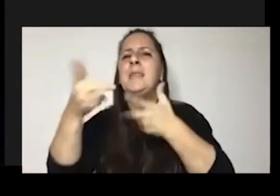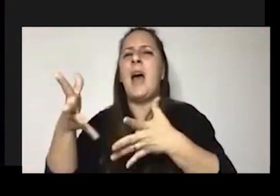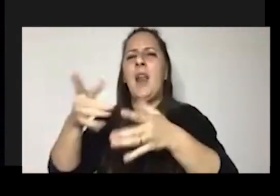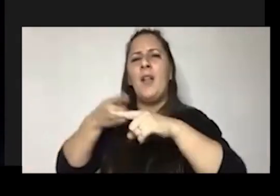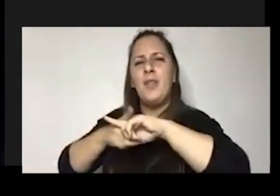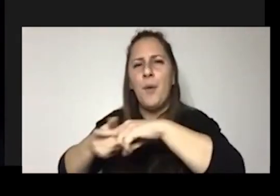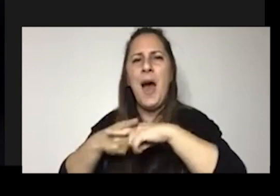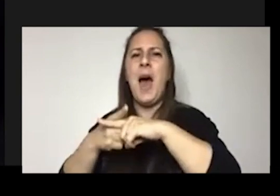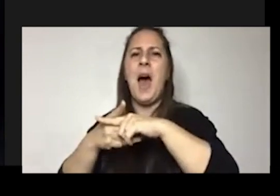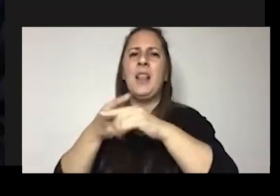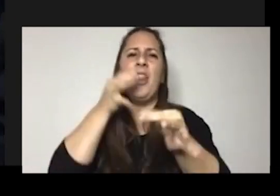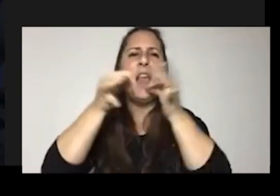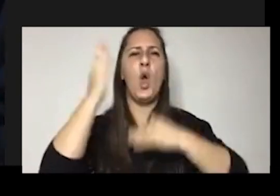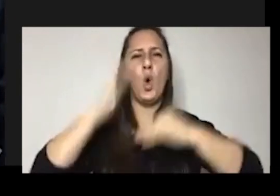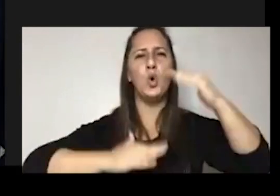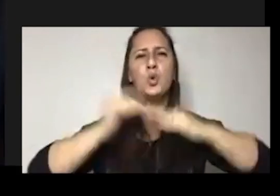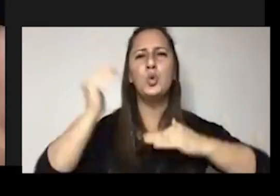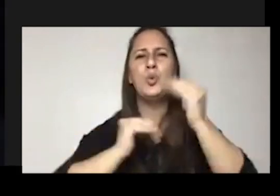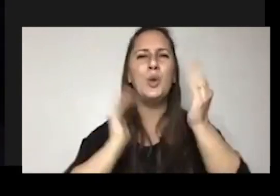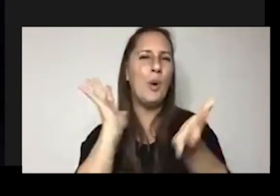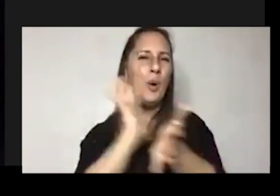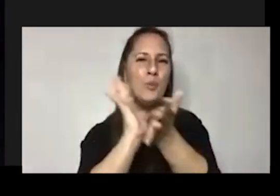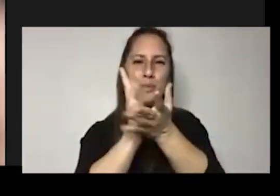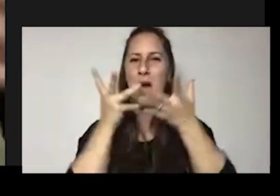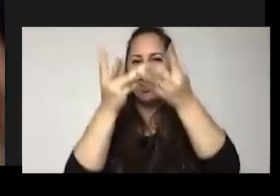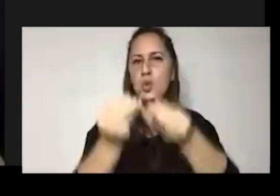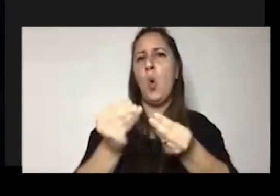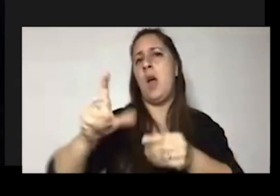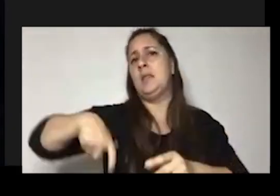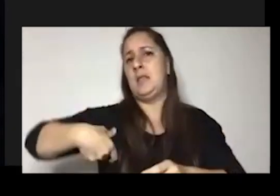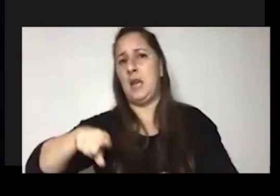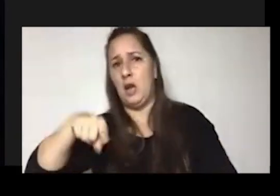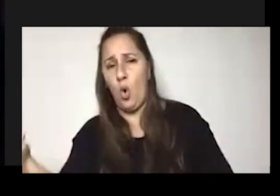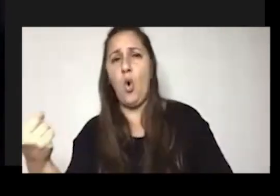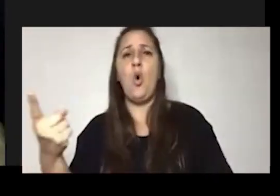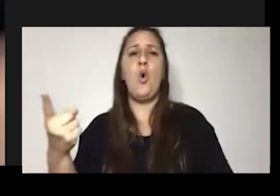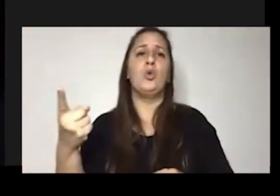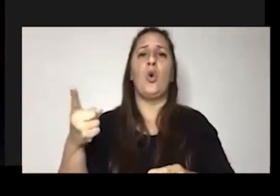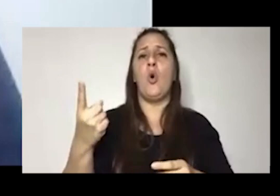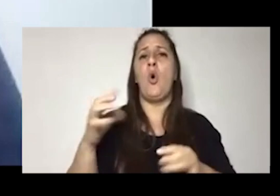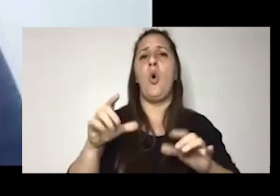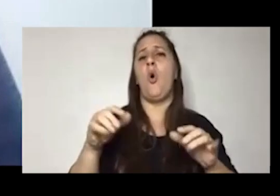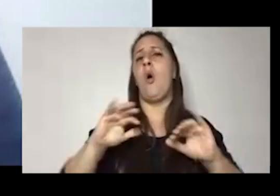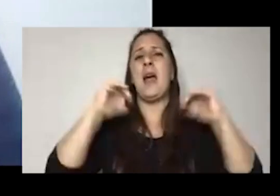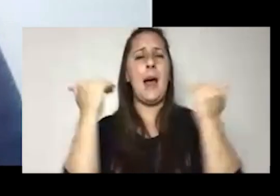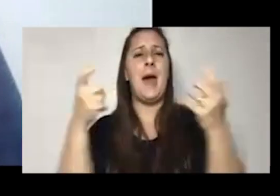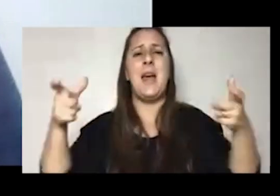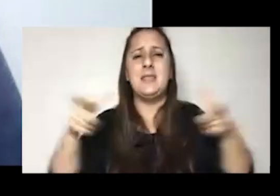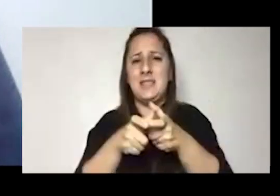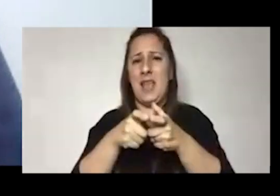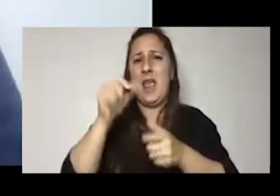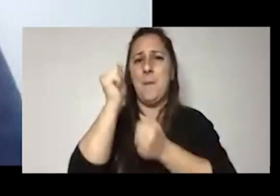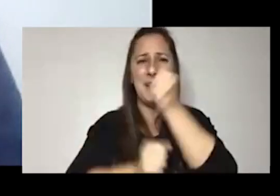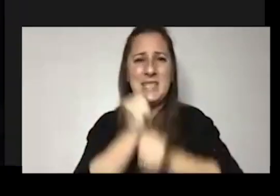con ustedes, como con otros sindicatos, como con cámaras empresarias, otros organismos del